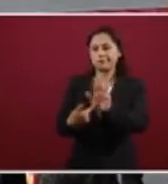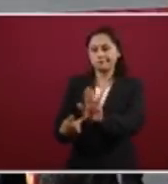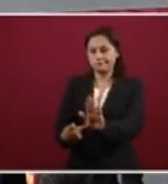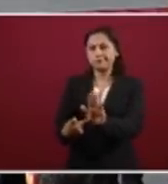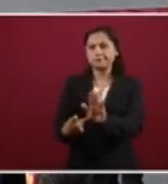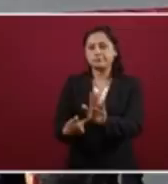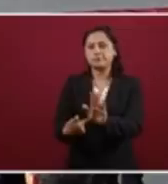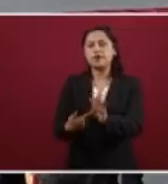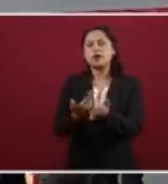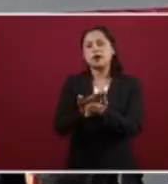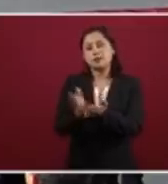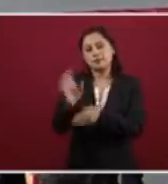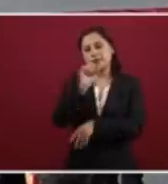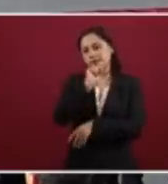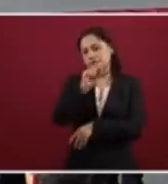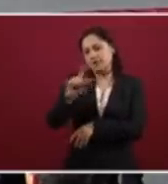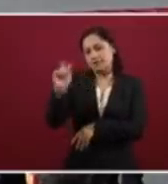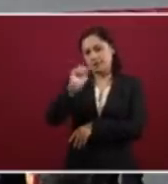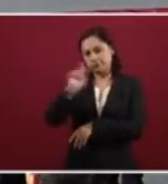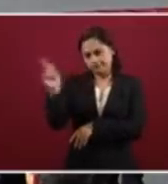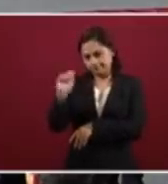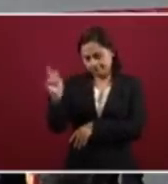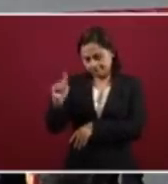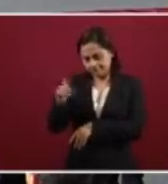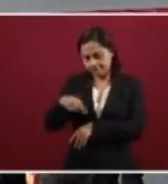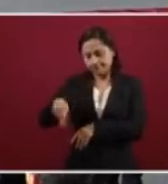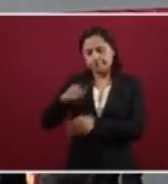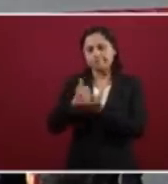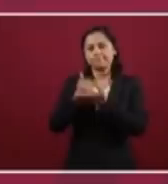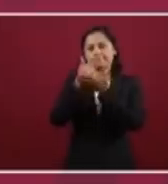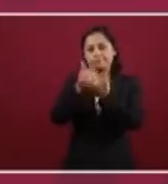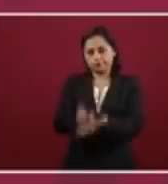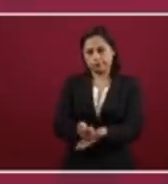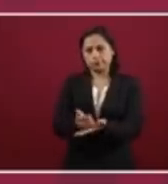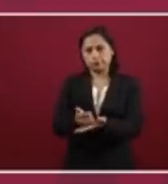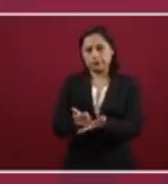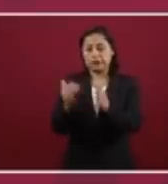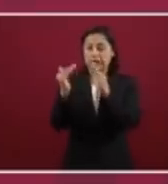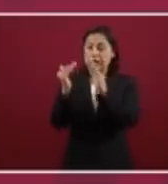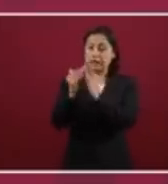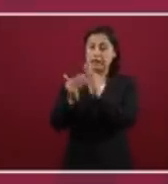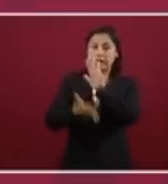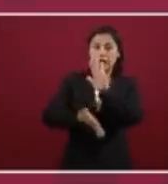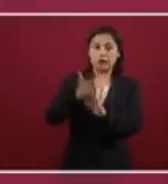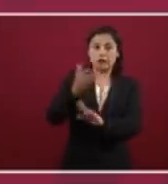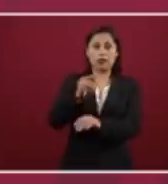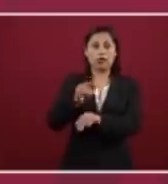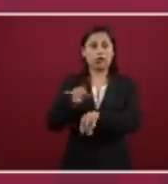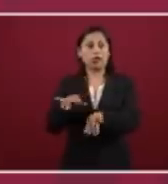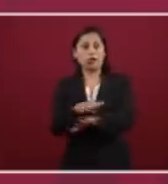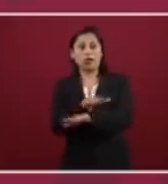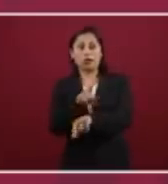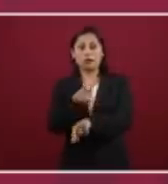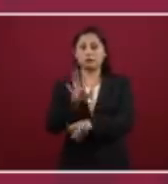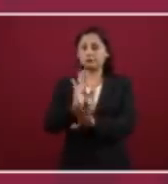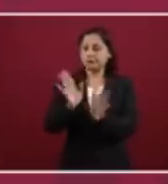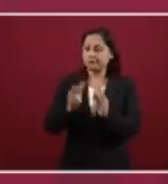técnica, fundamental. Toda acción de vivienda tiene su asistencia técnica, de manera que lo que